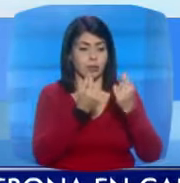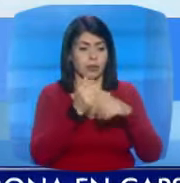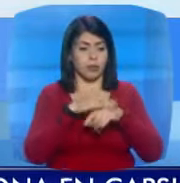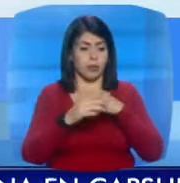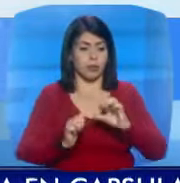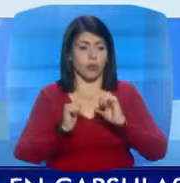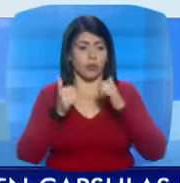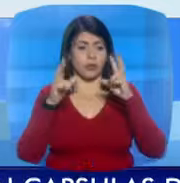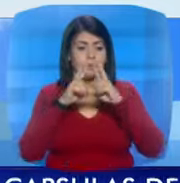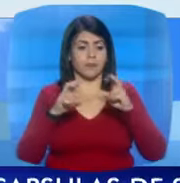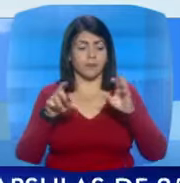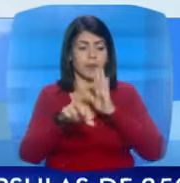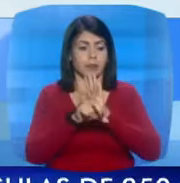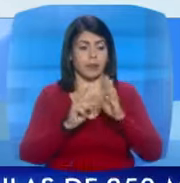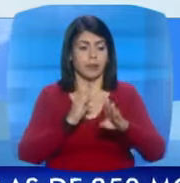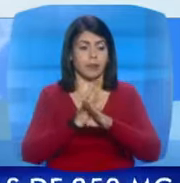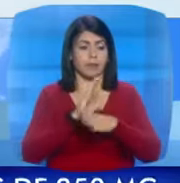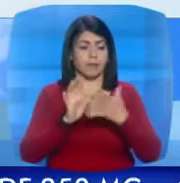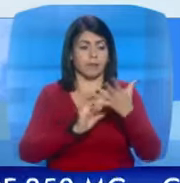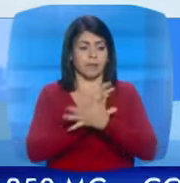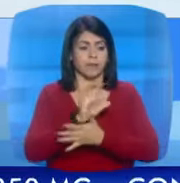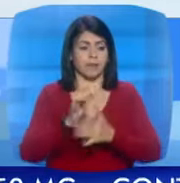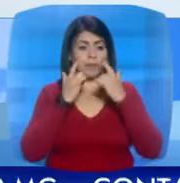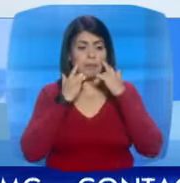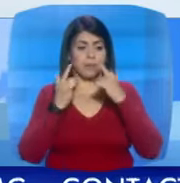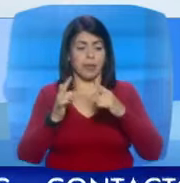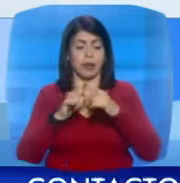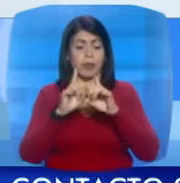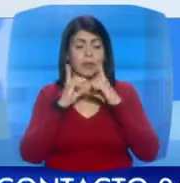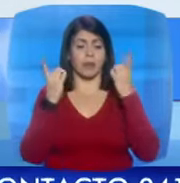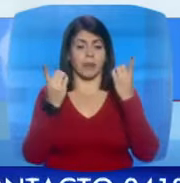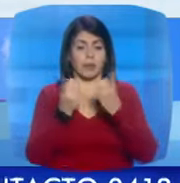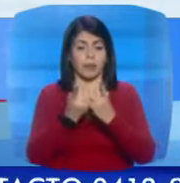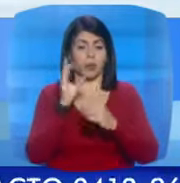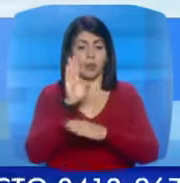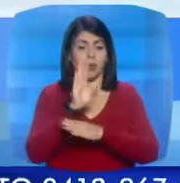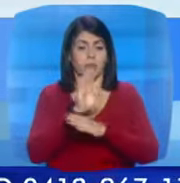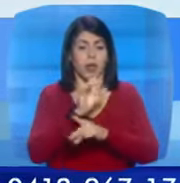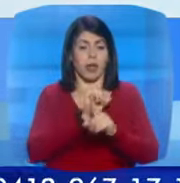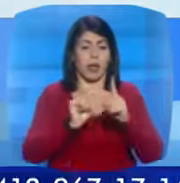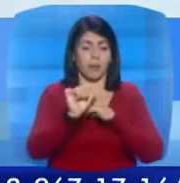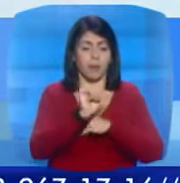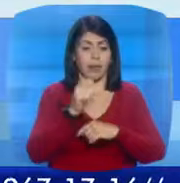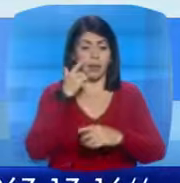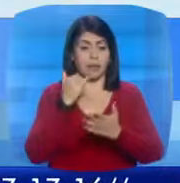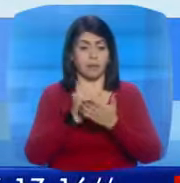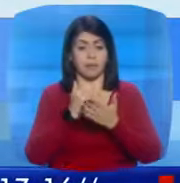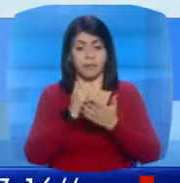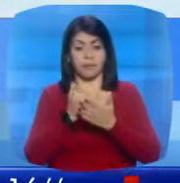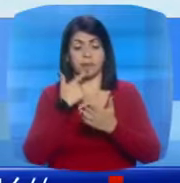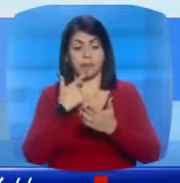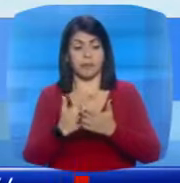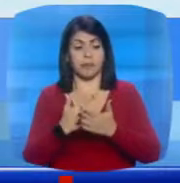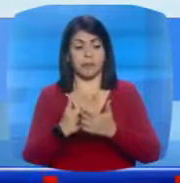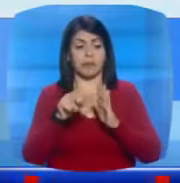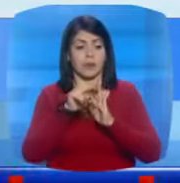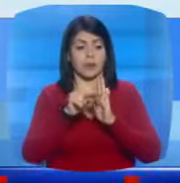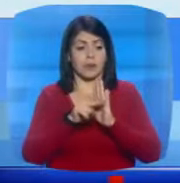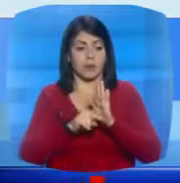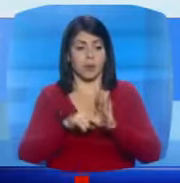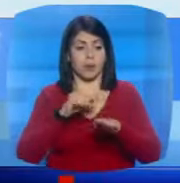para iniciar una batalla legal por el incidente. Por su parte, el Departamento de Conservación Ambiental argumentó que tomaron esta